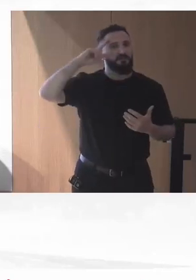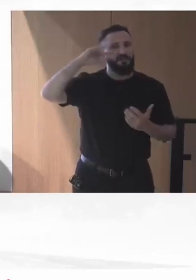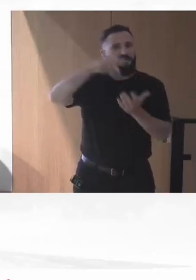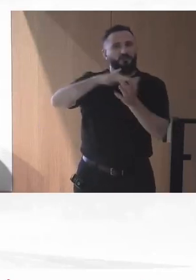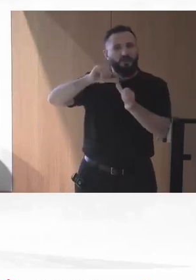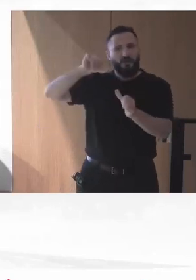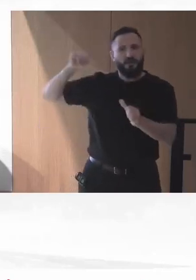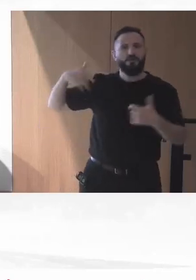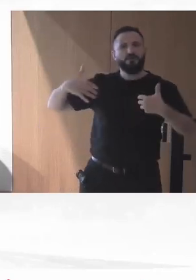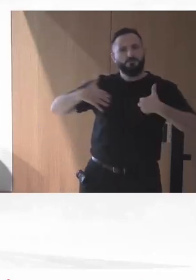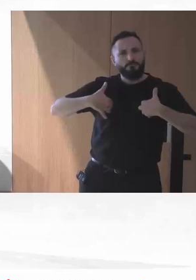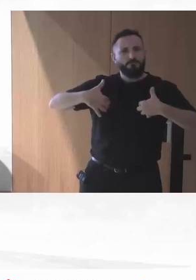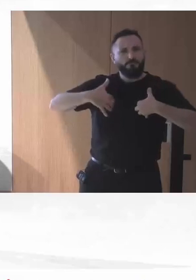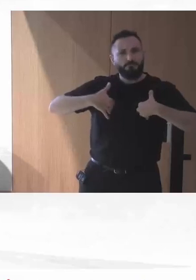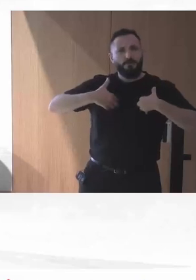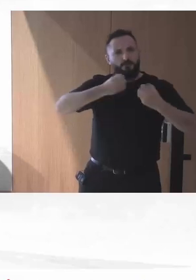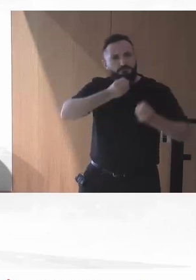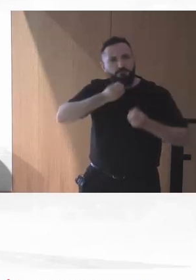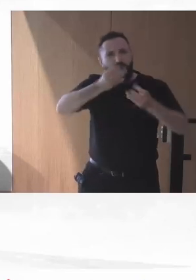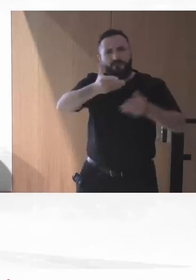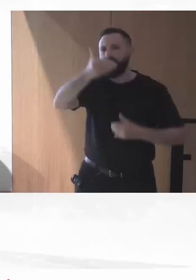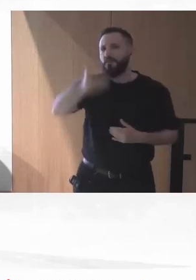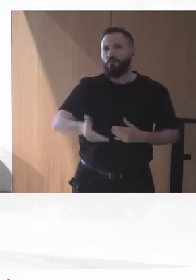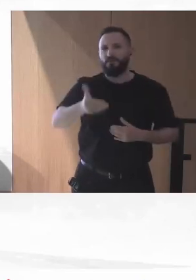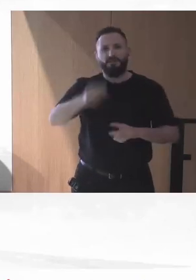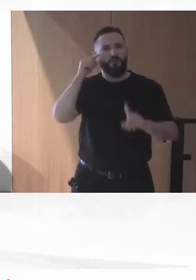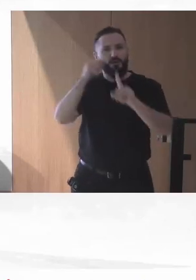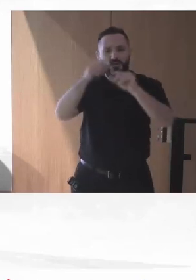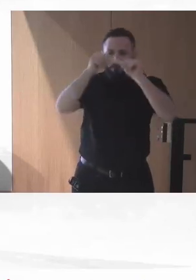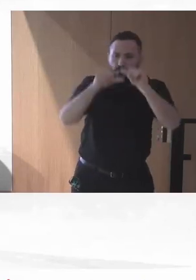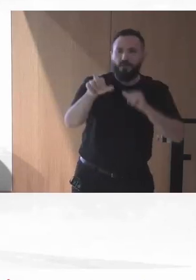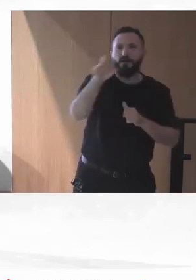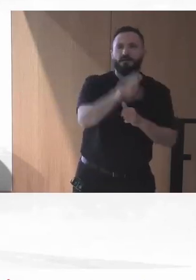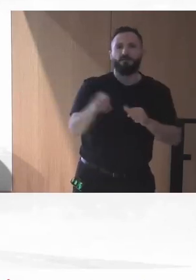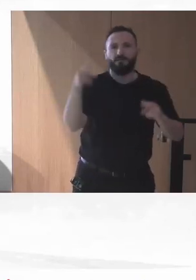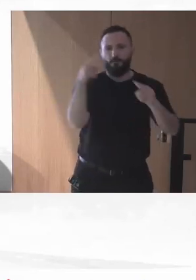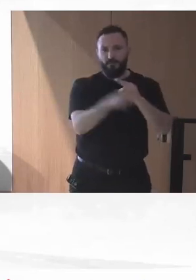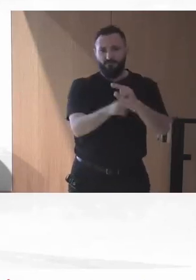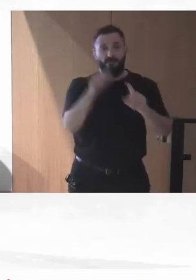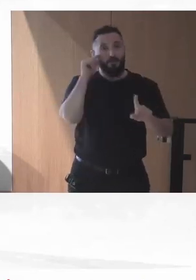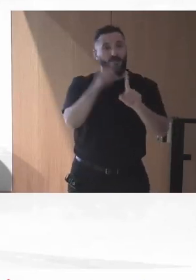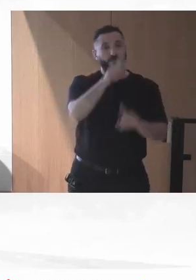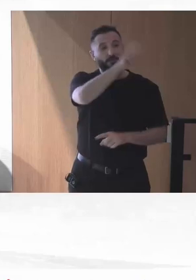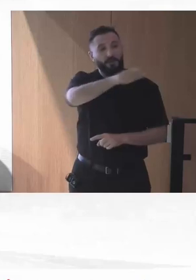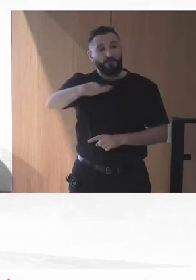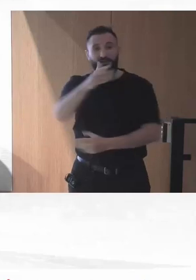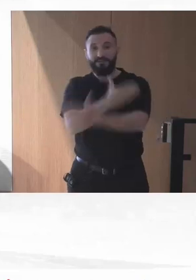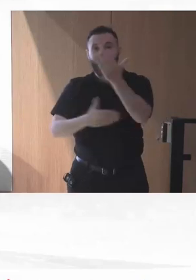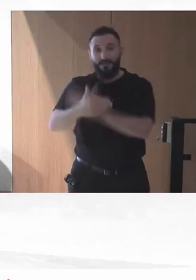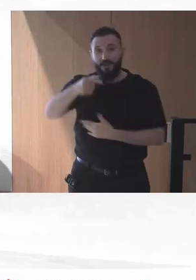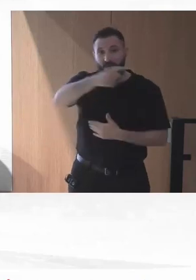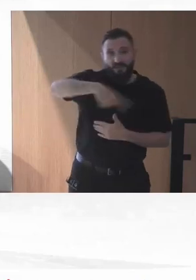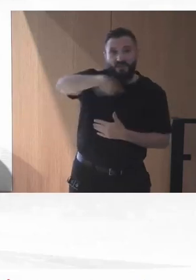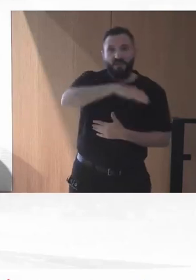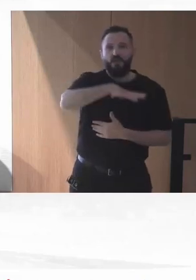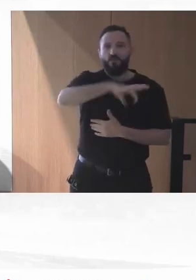hemos sufrido en carne y hueso, para que eso no siga pasando. para que las personas con discapacidad puedan pasar